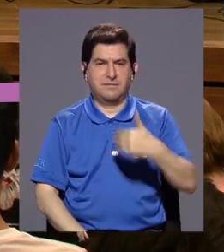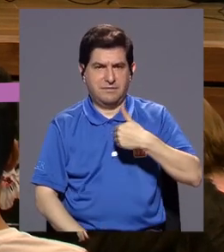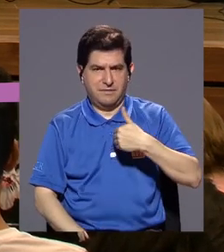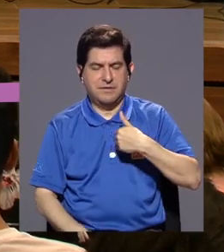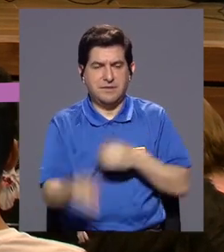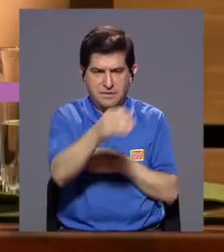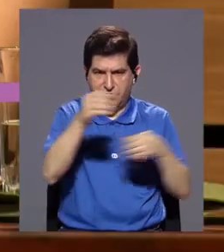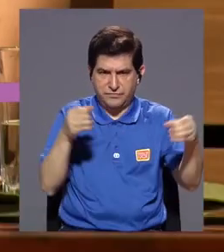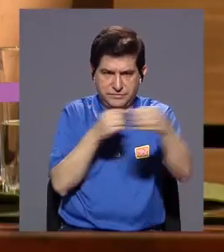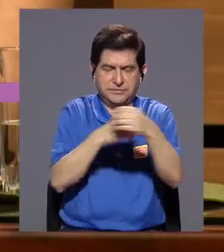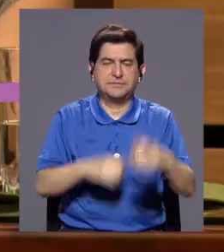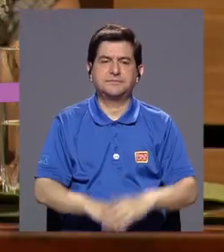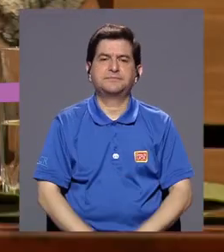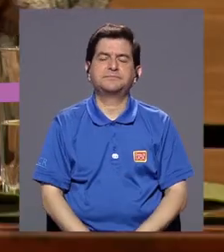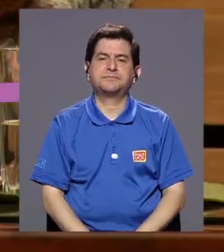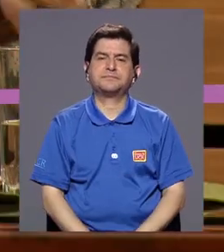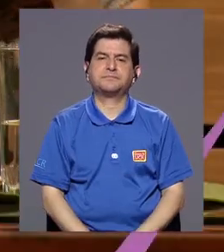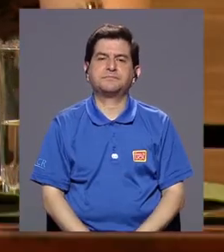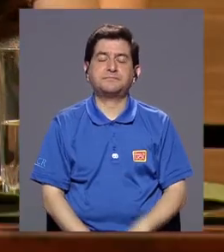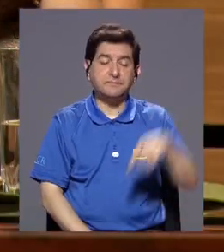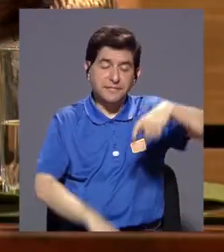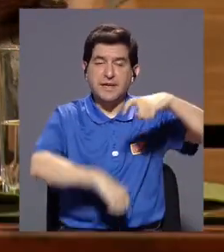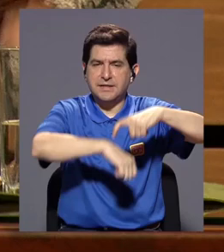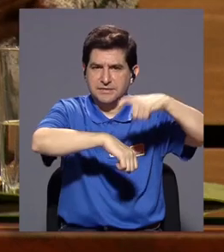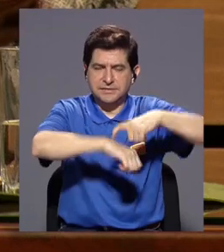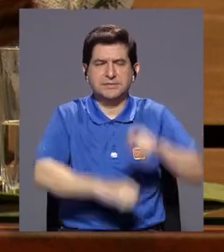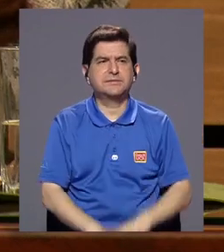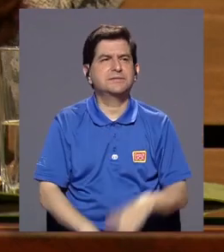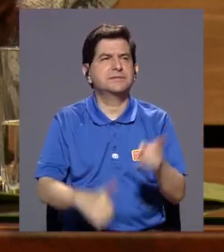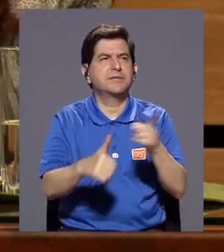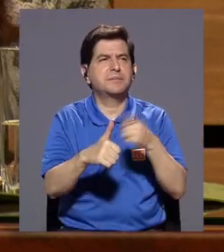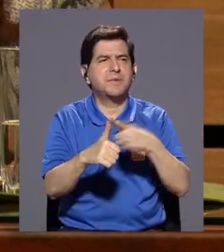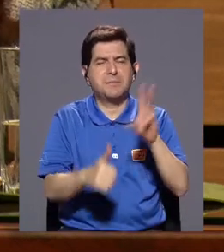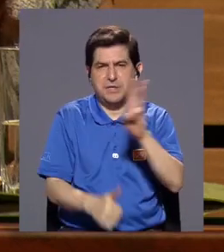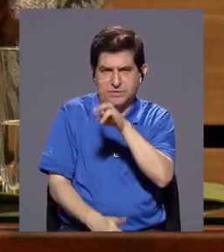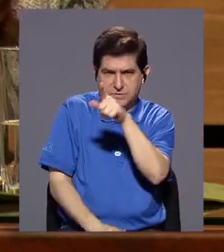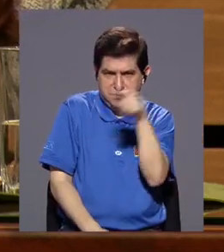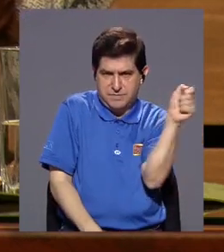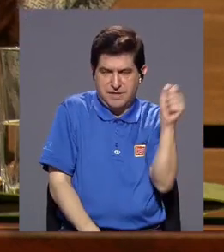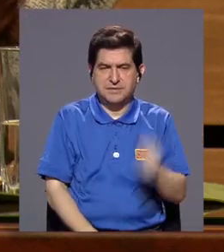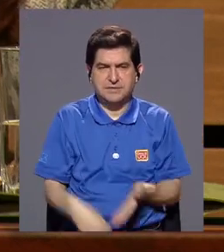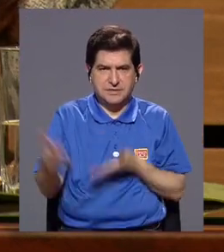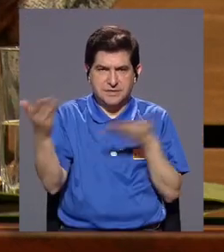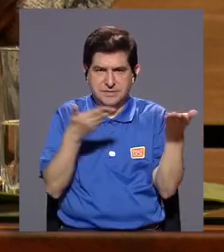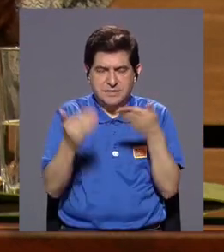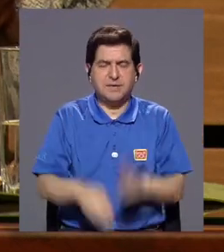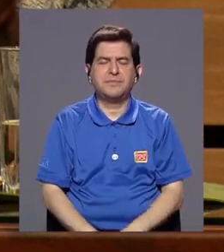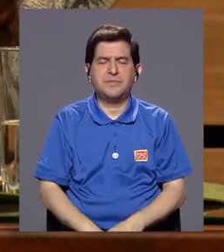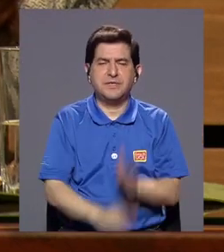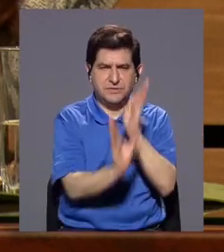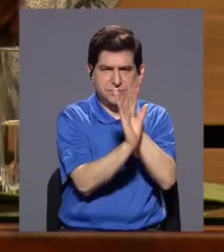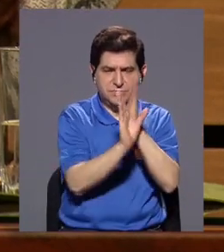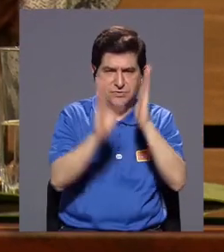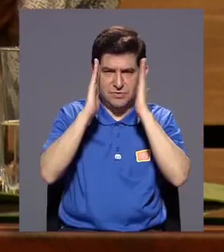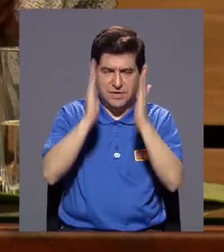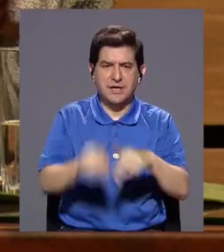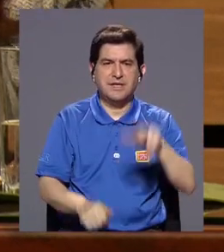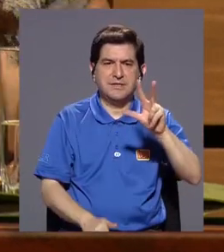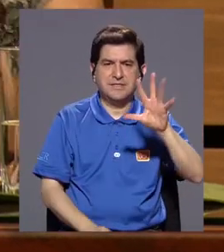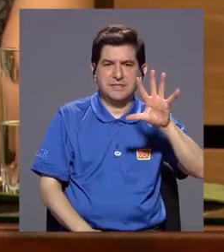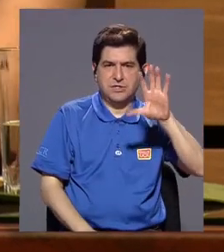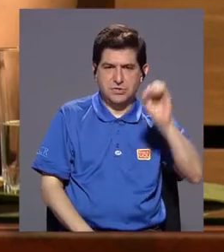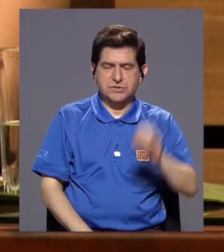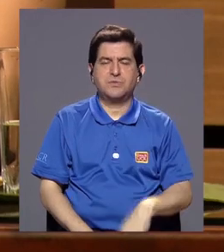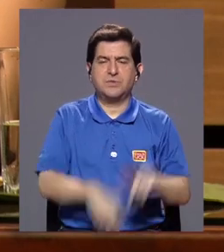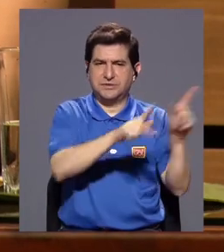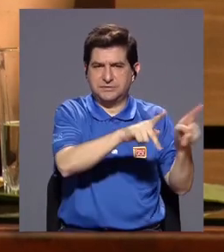de la oficina. Para este momento, en el primer semestre, el servicio de psicología atiende